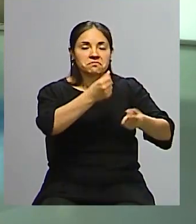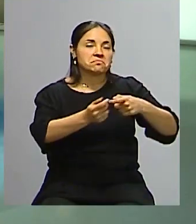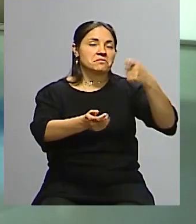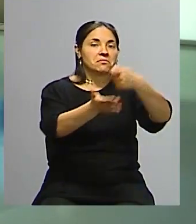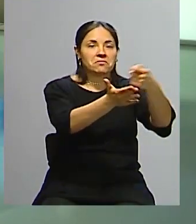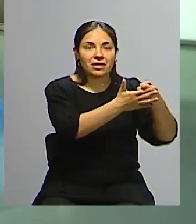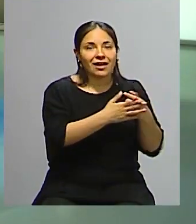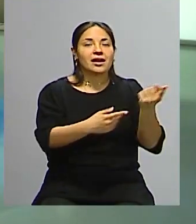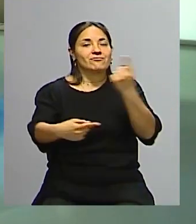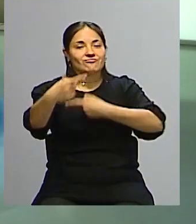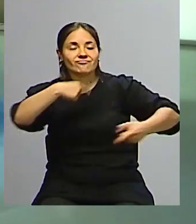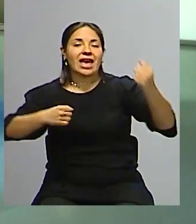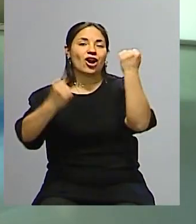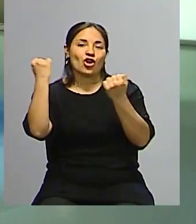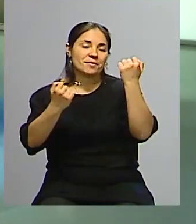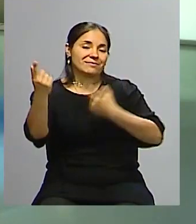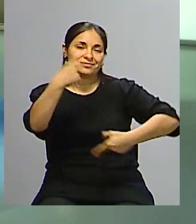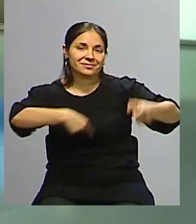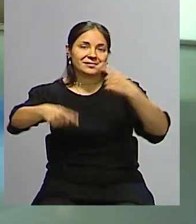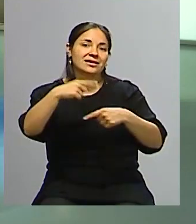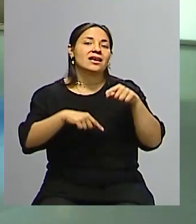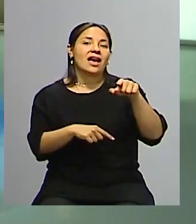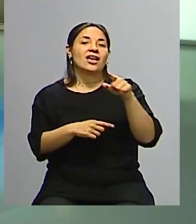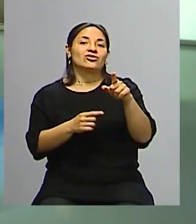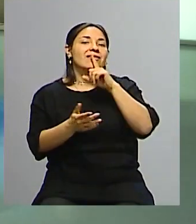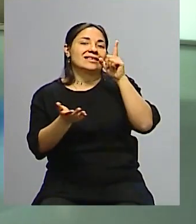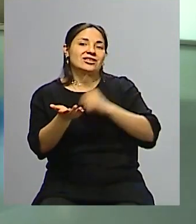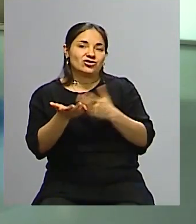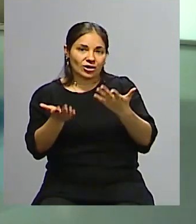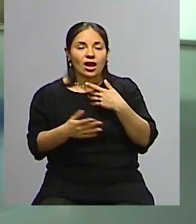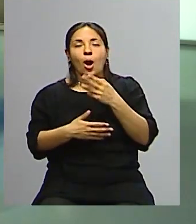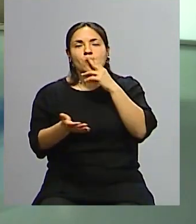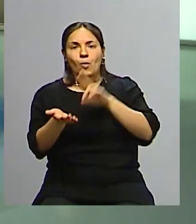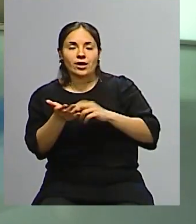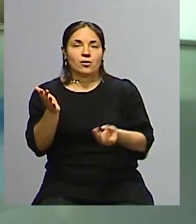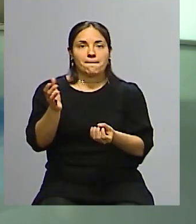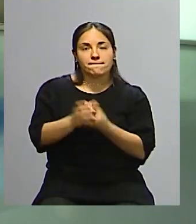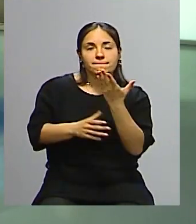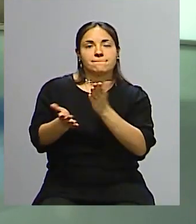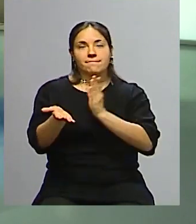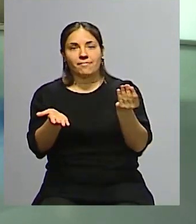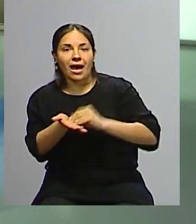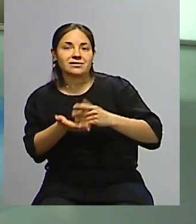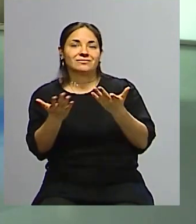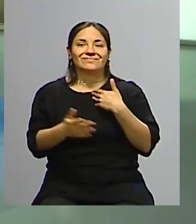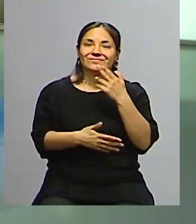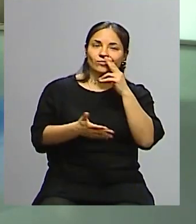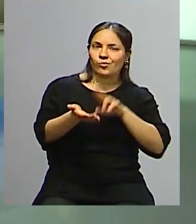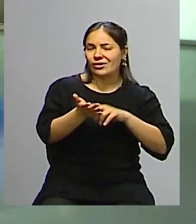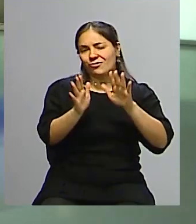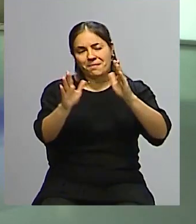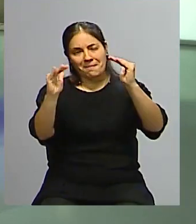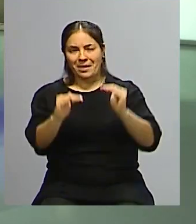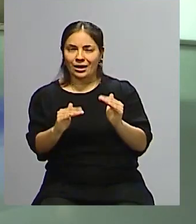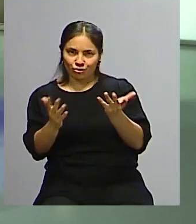tomar el desafío. decisiones. Eso es lo que tienen que en tomar decisiones, en definitiva. vez de crear más impuestos a las riquezas y cosas locas, analicen si hay mucha presión tributaria. Bueno, Mónica,